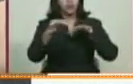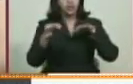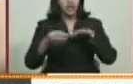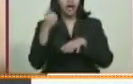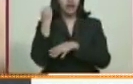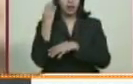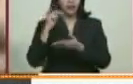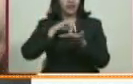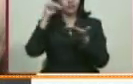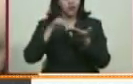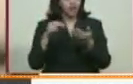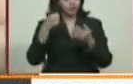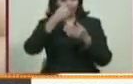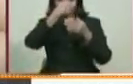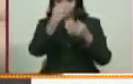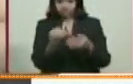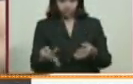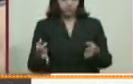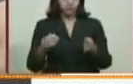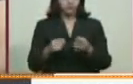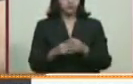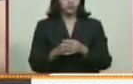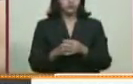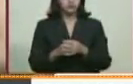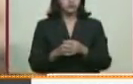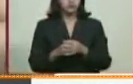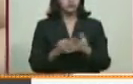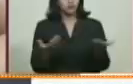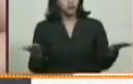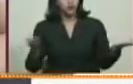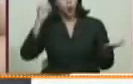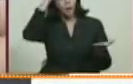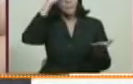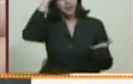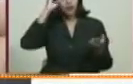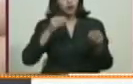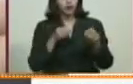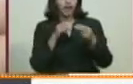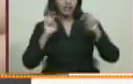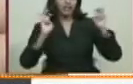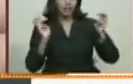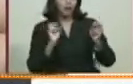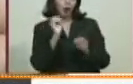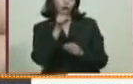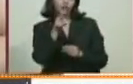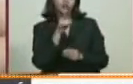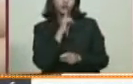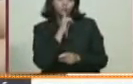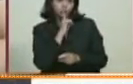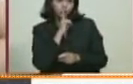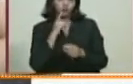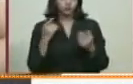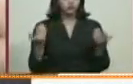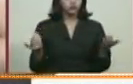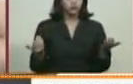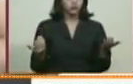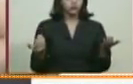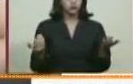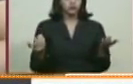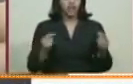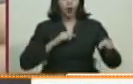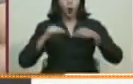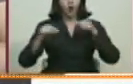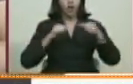etcétera, un pronunciamiento sobre este tema, o es que no van a decir nada. La llamada Coordinadora Democrática,